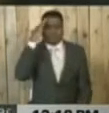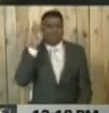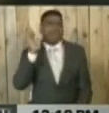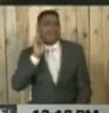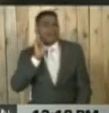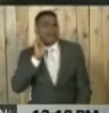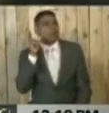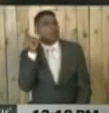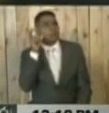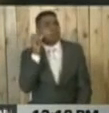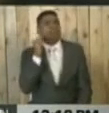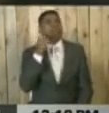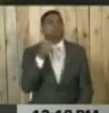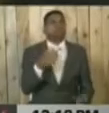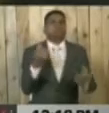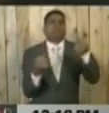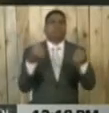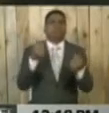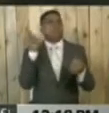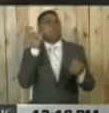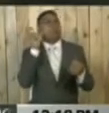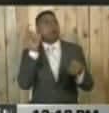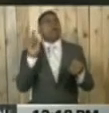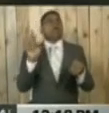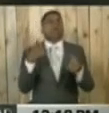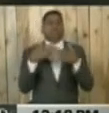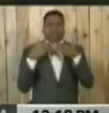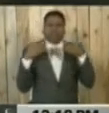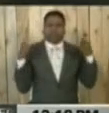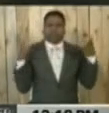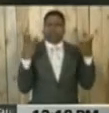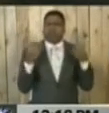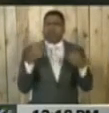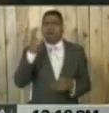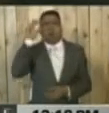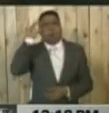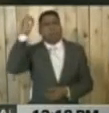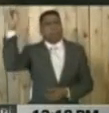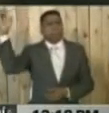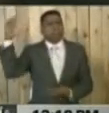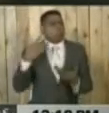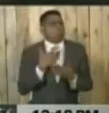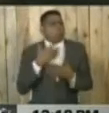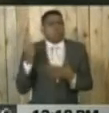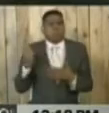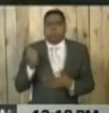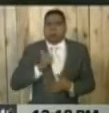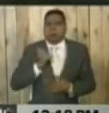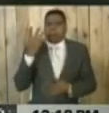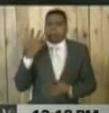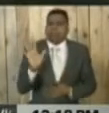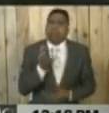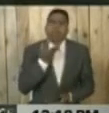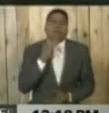radio en este país lo sabe, hay una amplia gama de opiniones y de líneas editoriales. Si uno en la